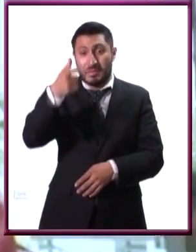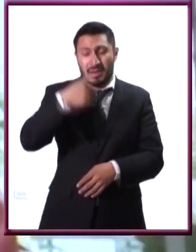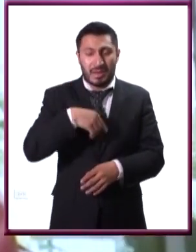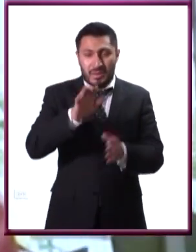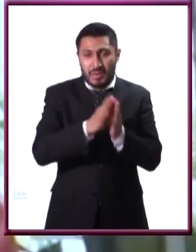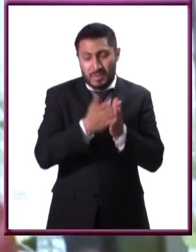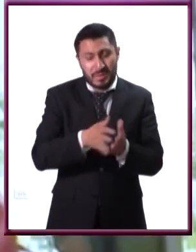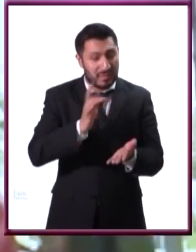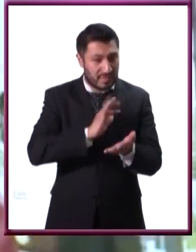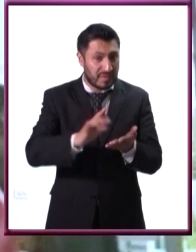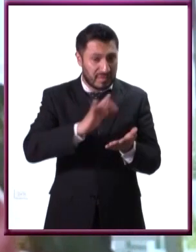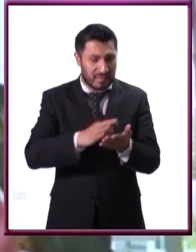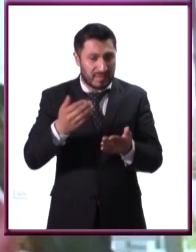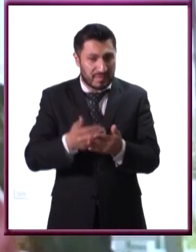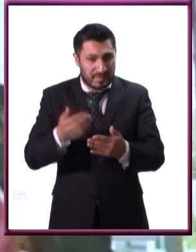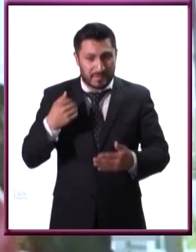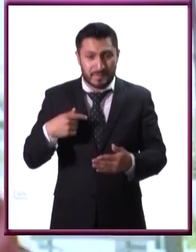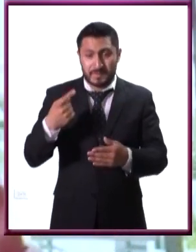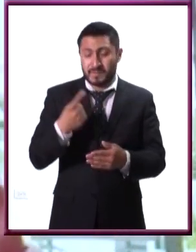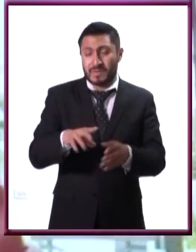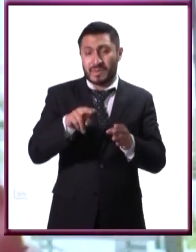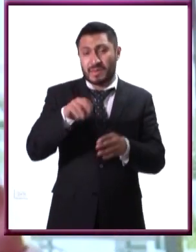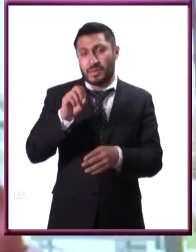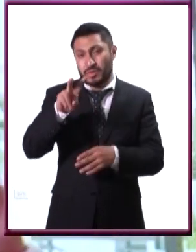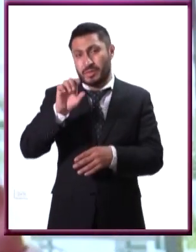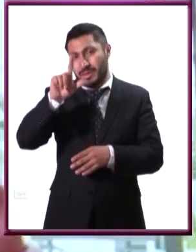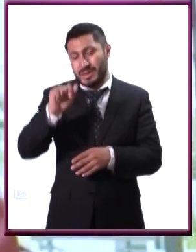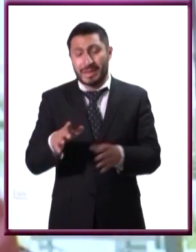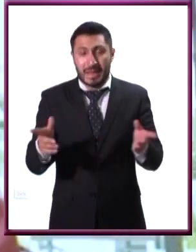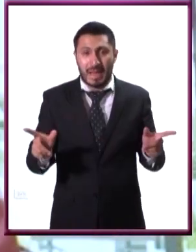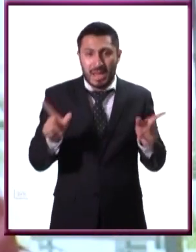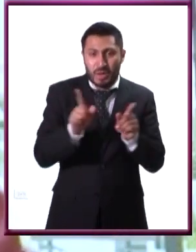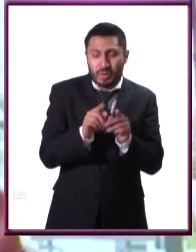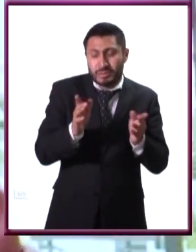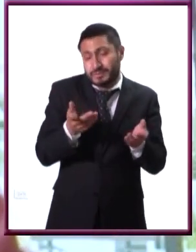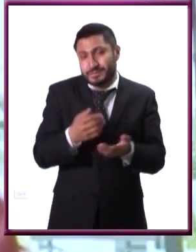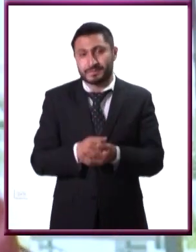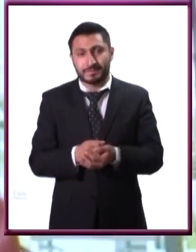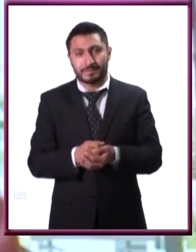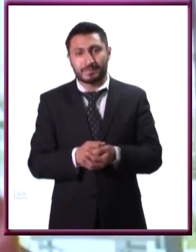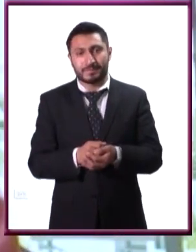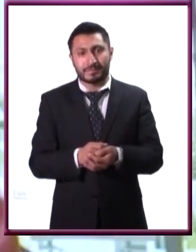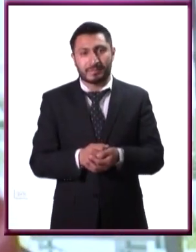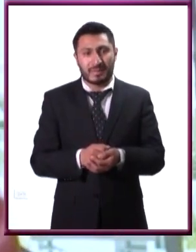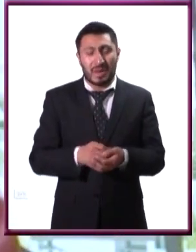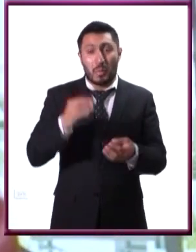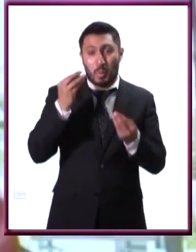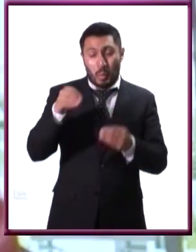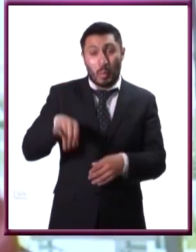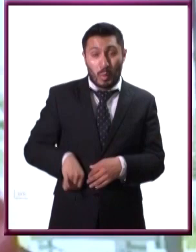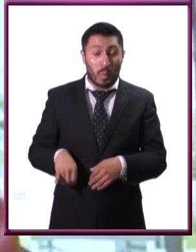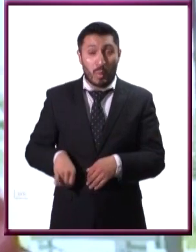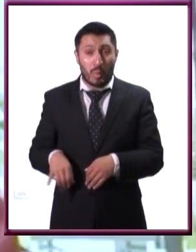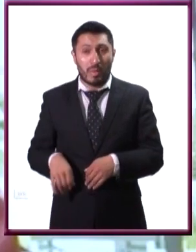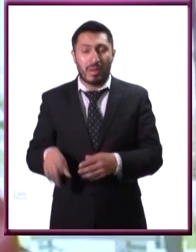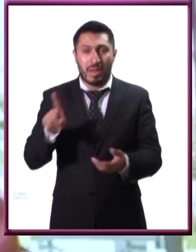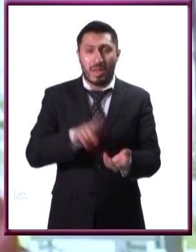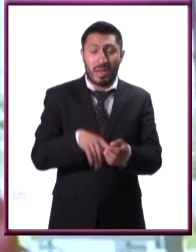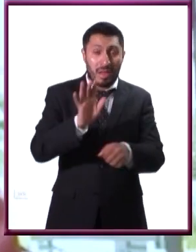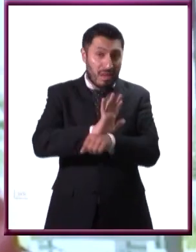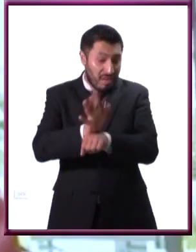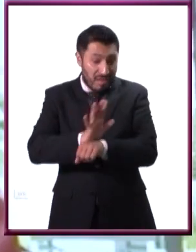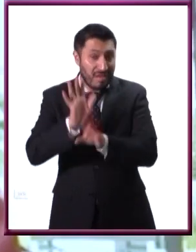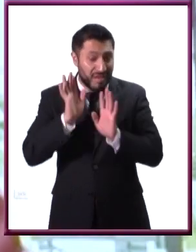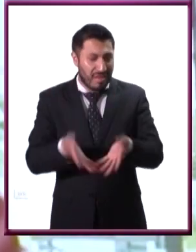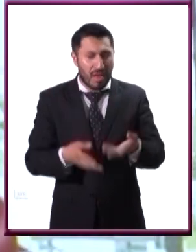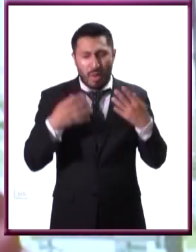libros literarios en el nivel de una novela breve de corte medieval, que es muy, muy interesante, se ha adaptado al